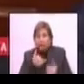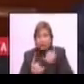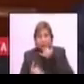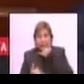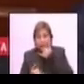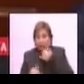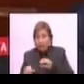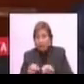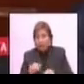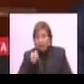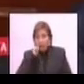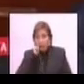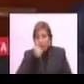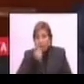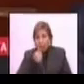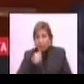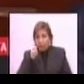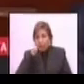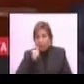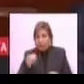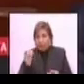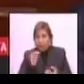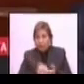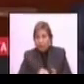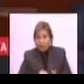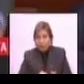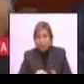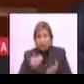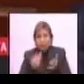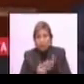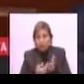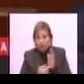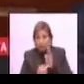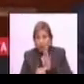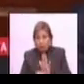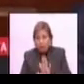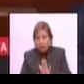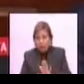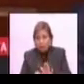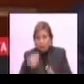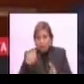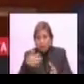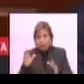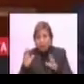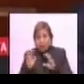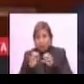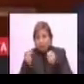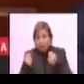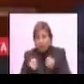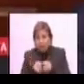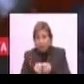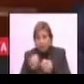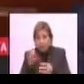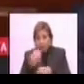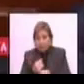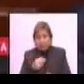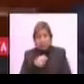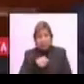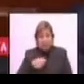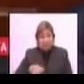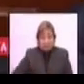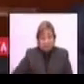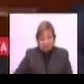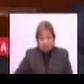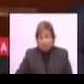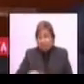hecho. Mañana, cualquier otra oportunidad, van a volver a plantearla diciendo, no, ya hicieron una sesión en la que recibieron al presidente del Consejo de